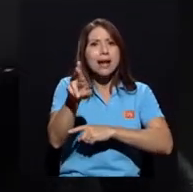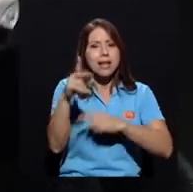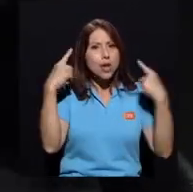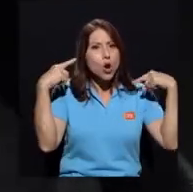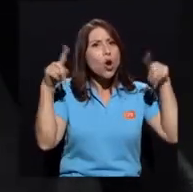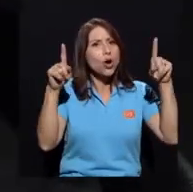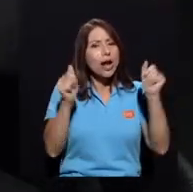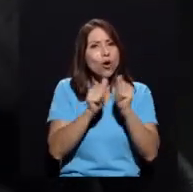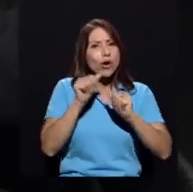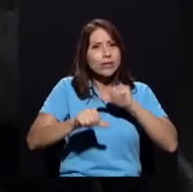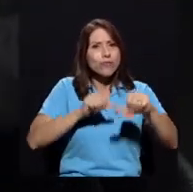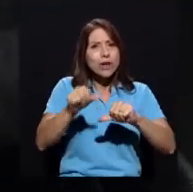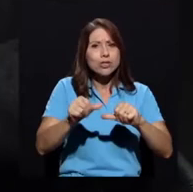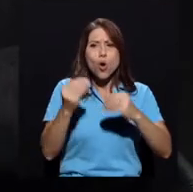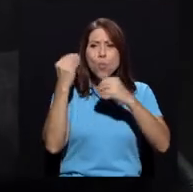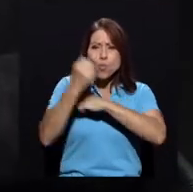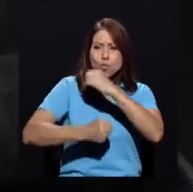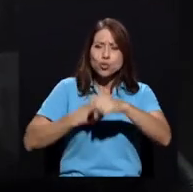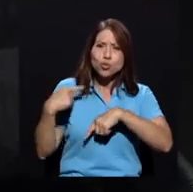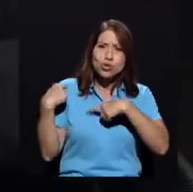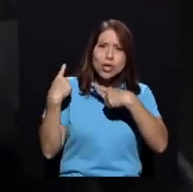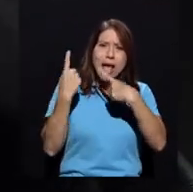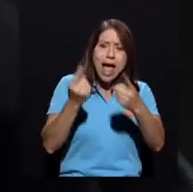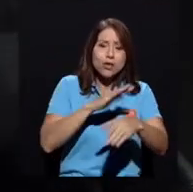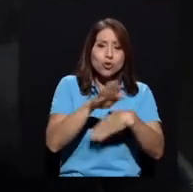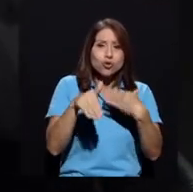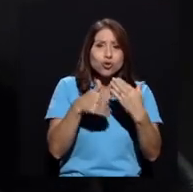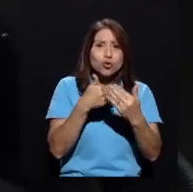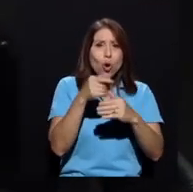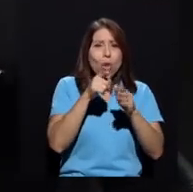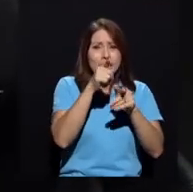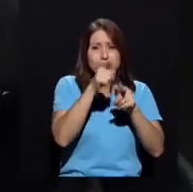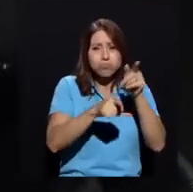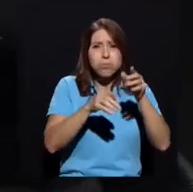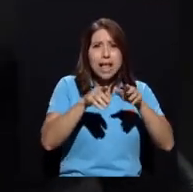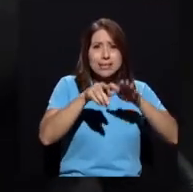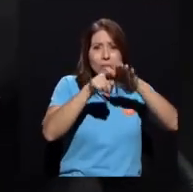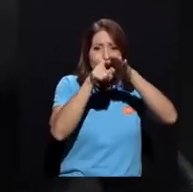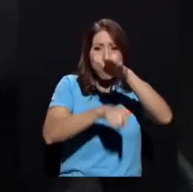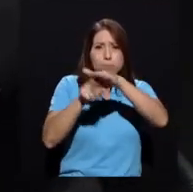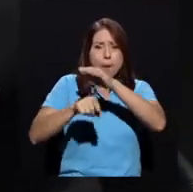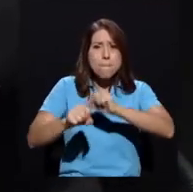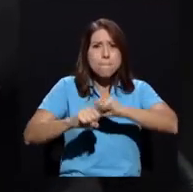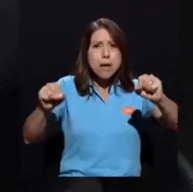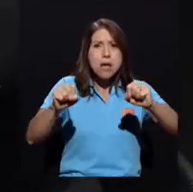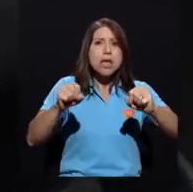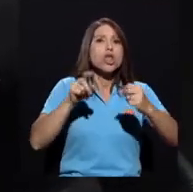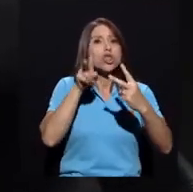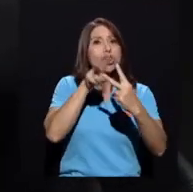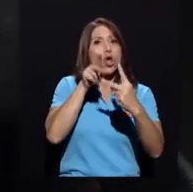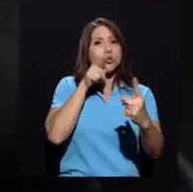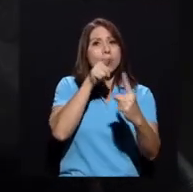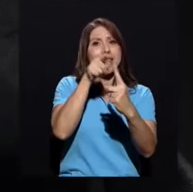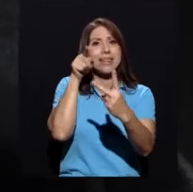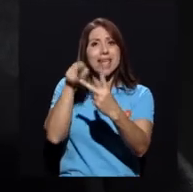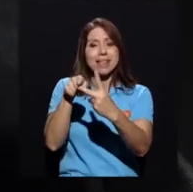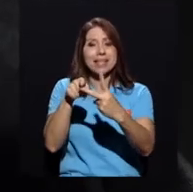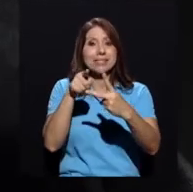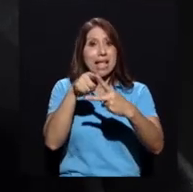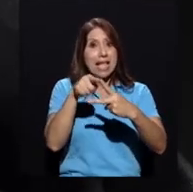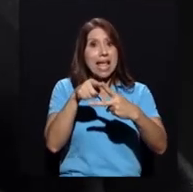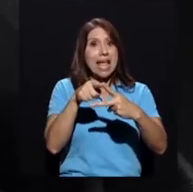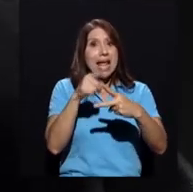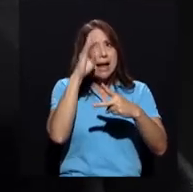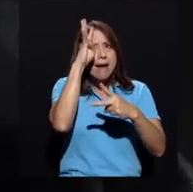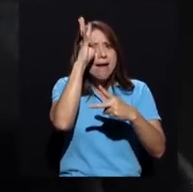lo largo de muchos periodos, el arsenal nuclear lleva dos vertientes. Una, la creación del artefacto nuclear. Básicamente se calcula que